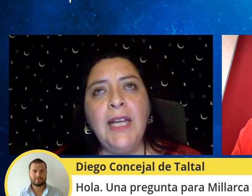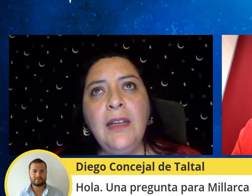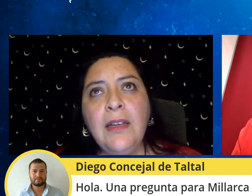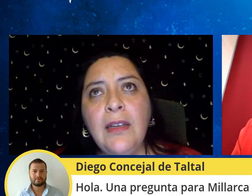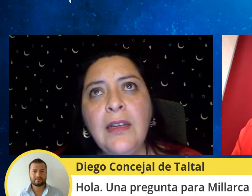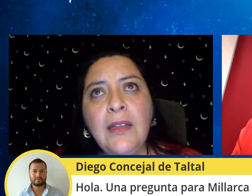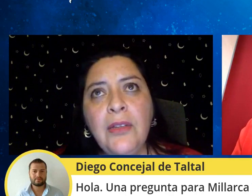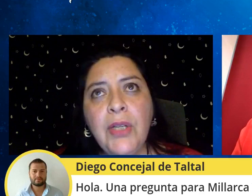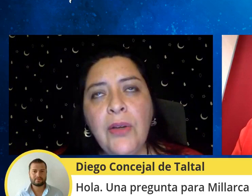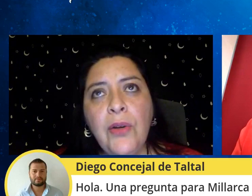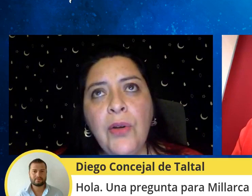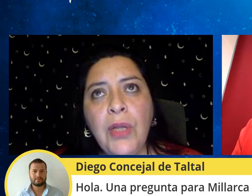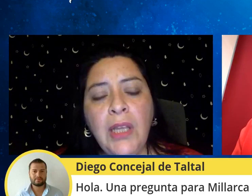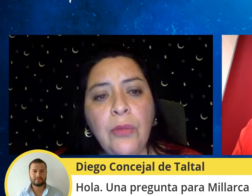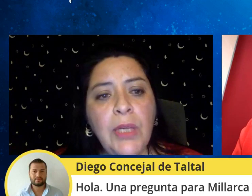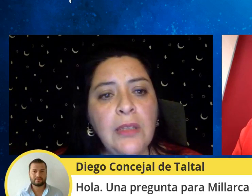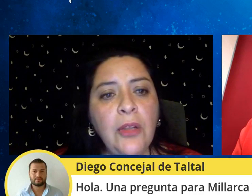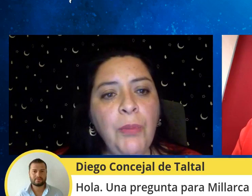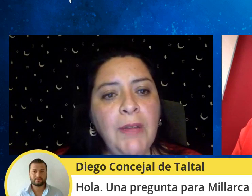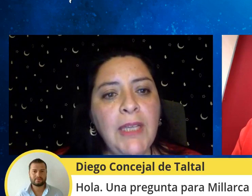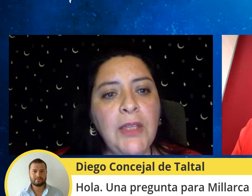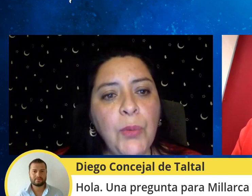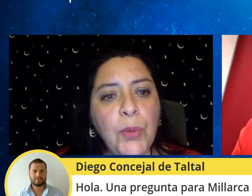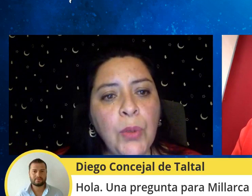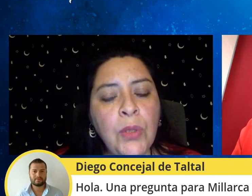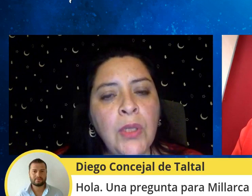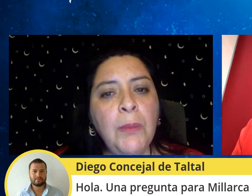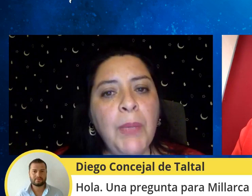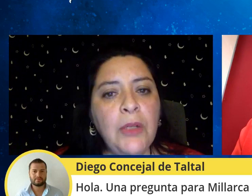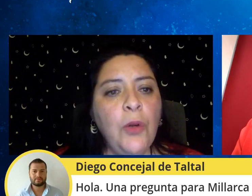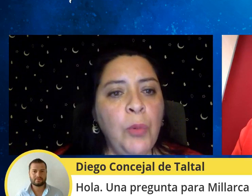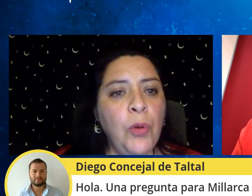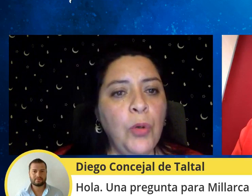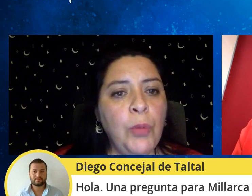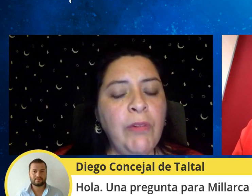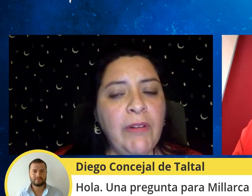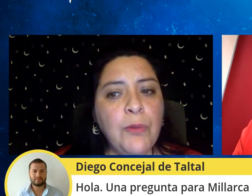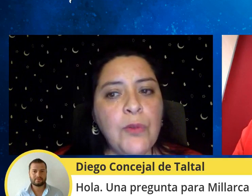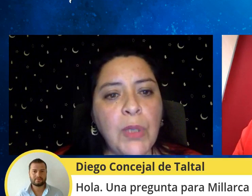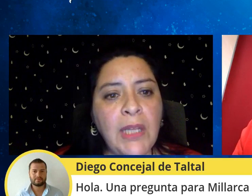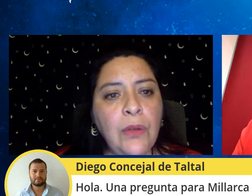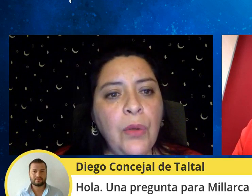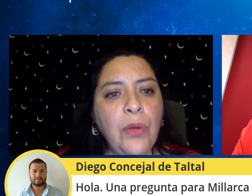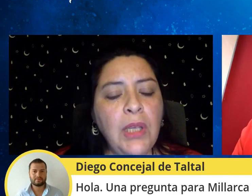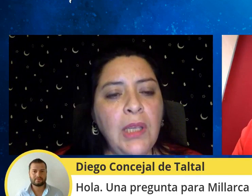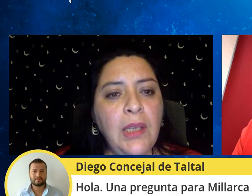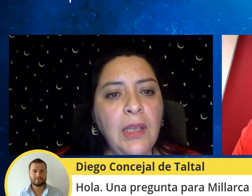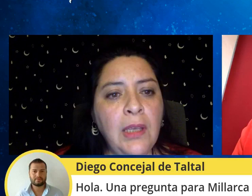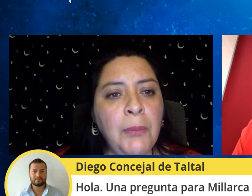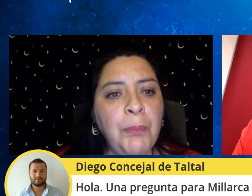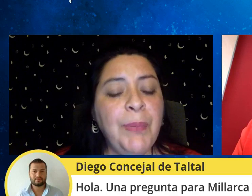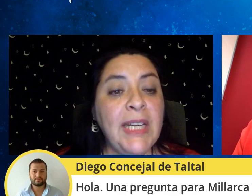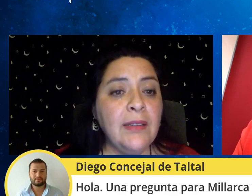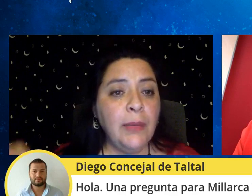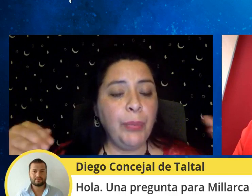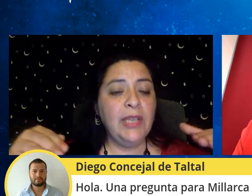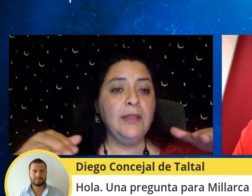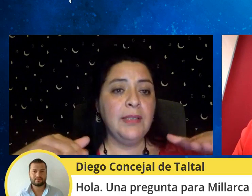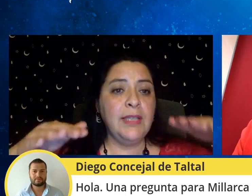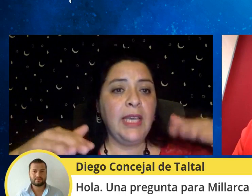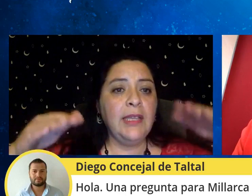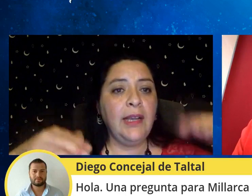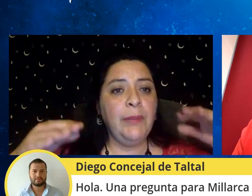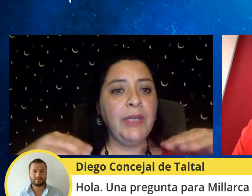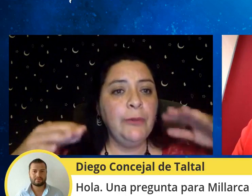marcha blanca, yo creo, durante el 2021, ver cómo va funcionando y para